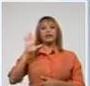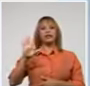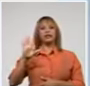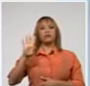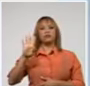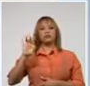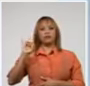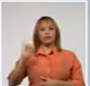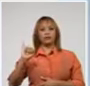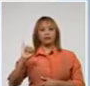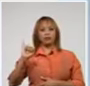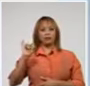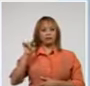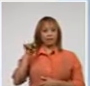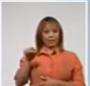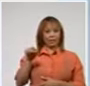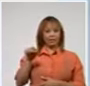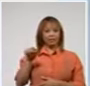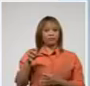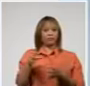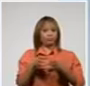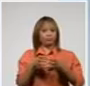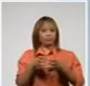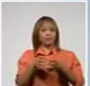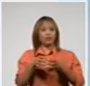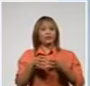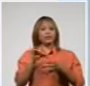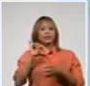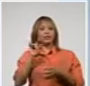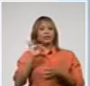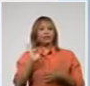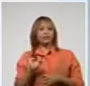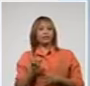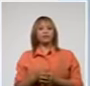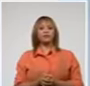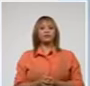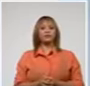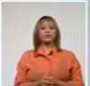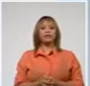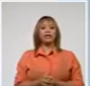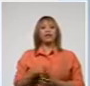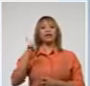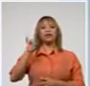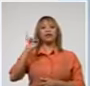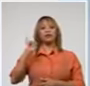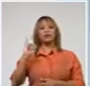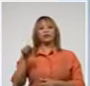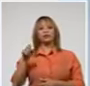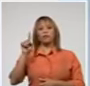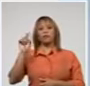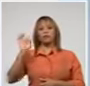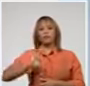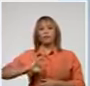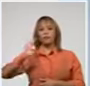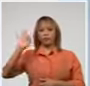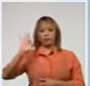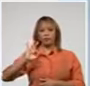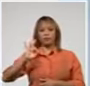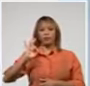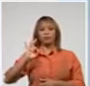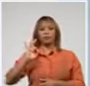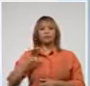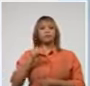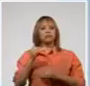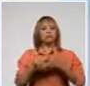546 de esos 568, o sea, el 96,1% con una